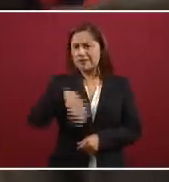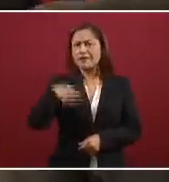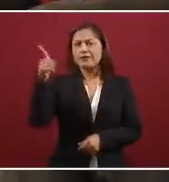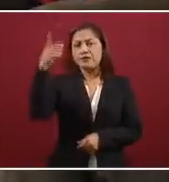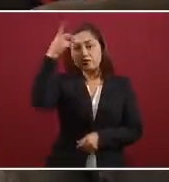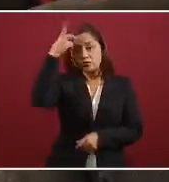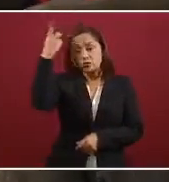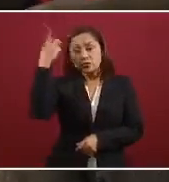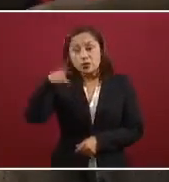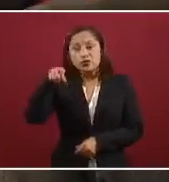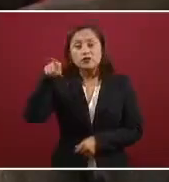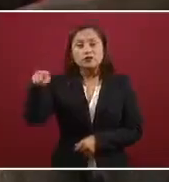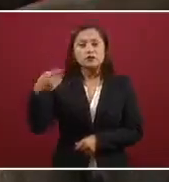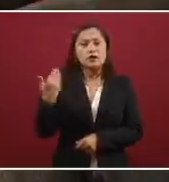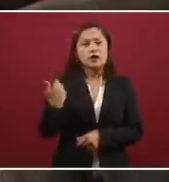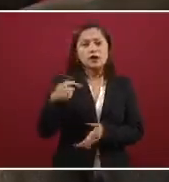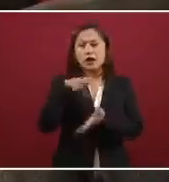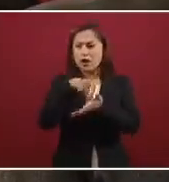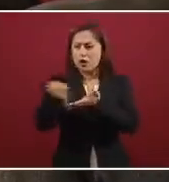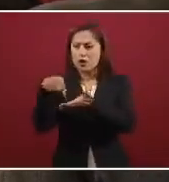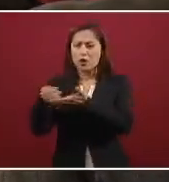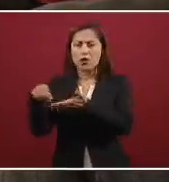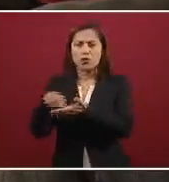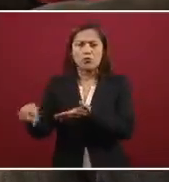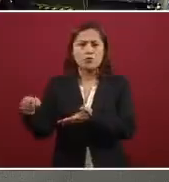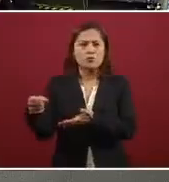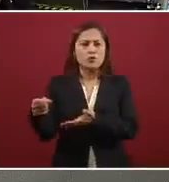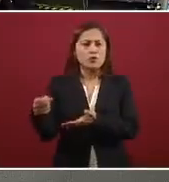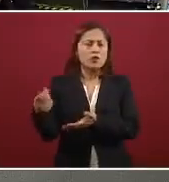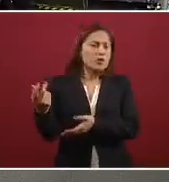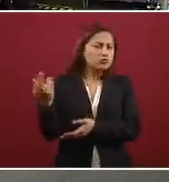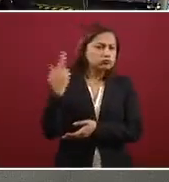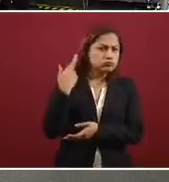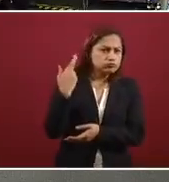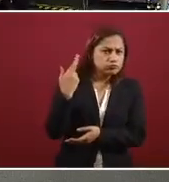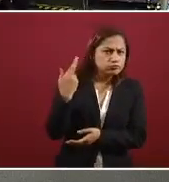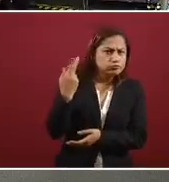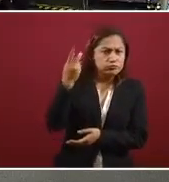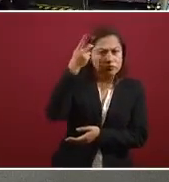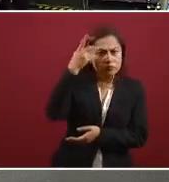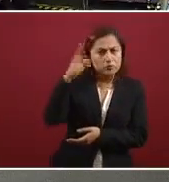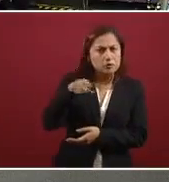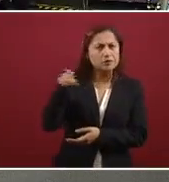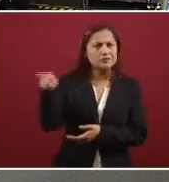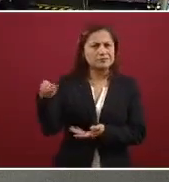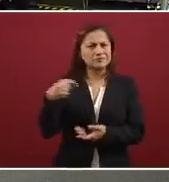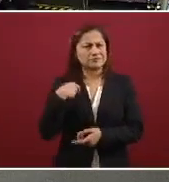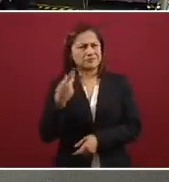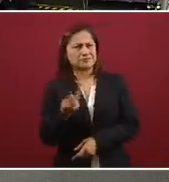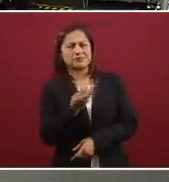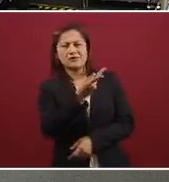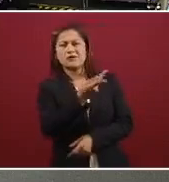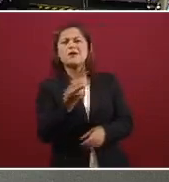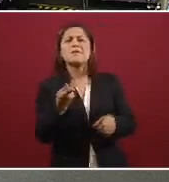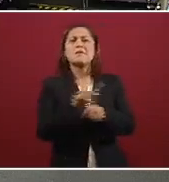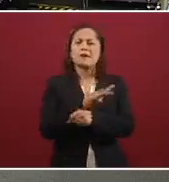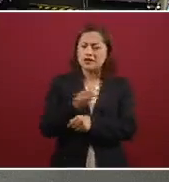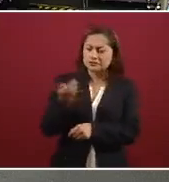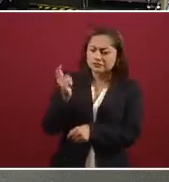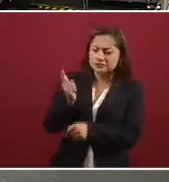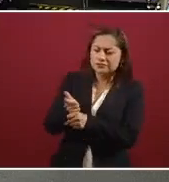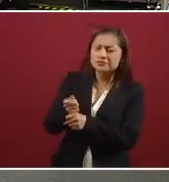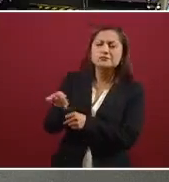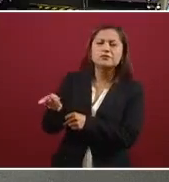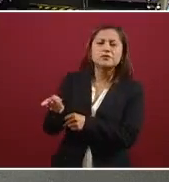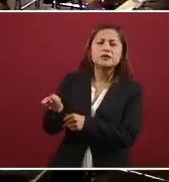compró acciones de una radiodifusora. ¿Cuáles serían las acciones que podría tomar su gobierno en respuesta a esto, a este tipo de